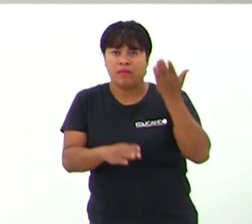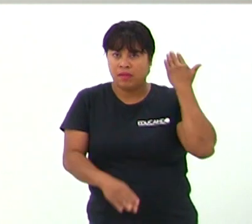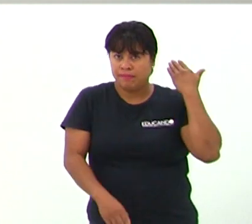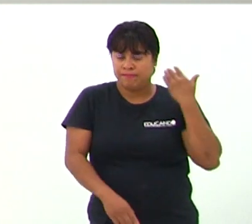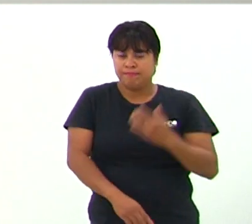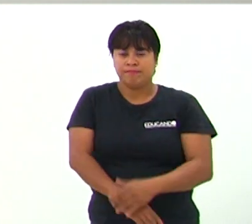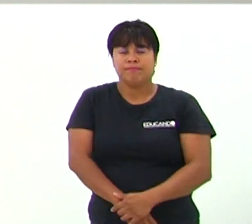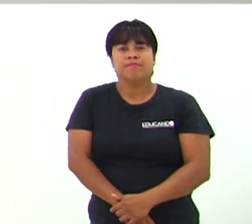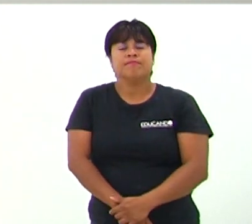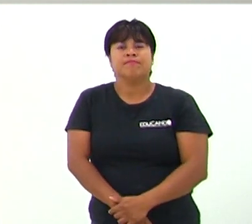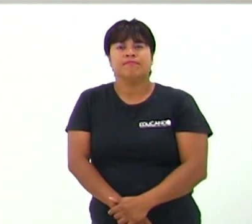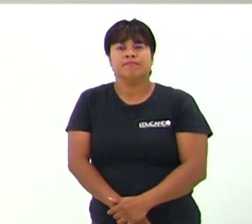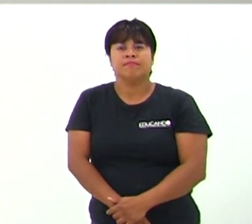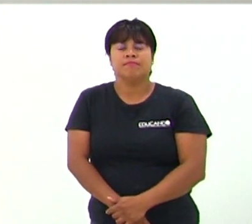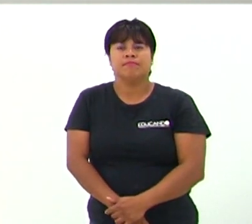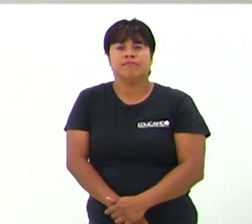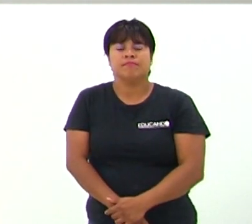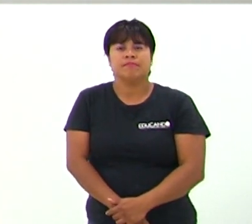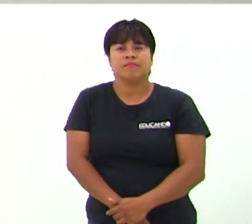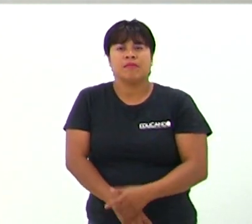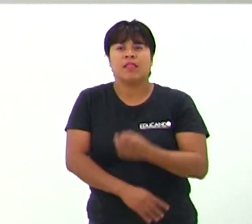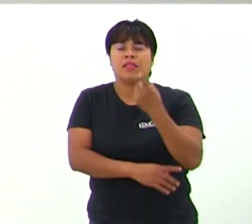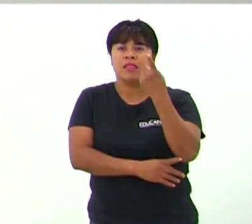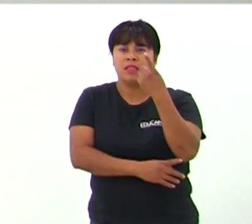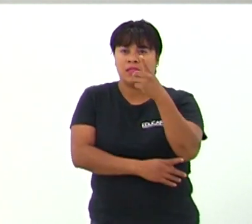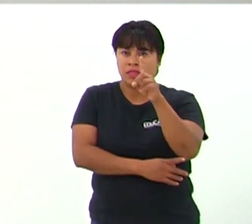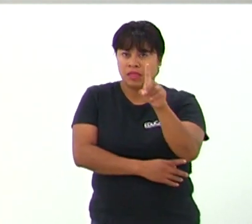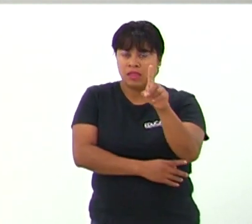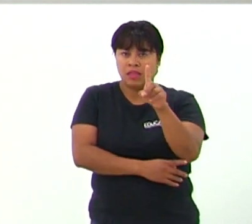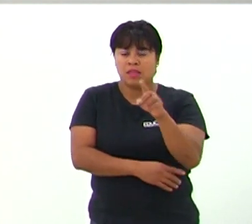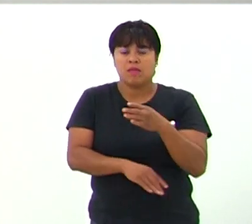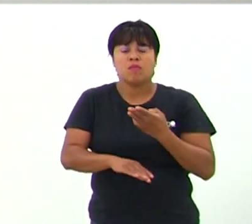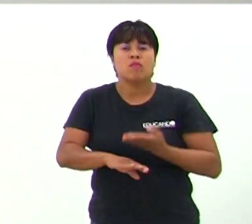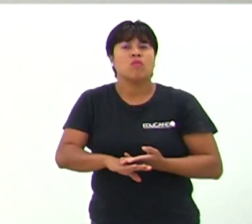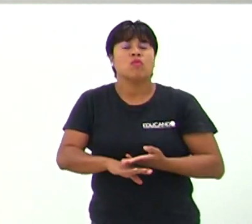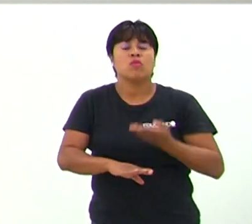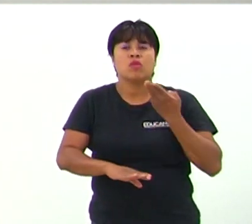Bien. De muy